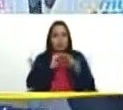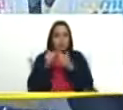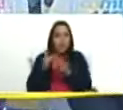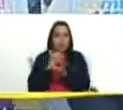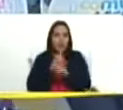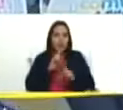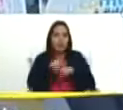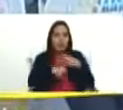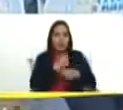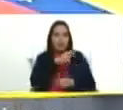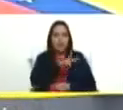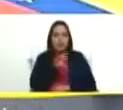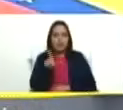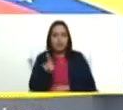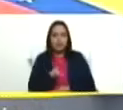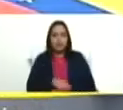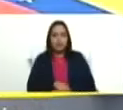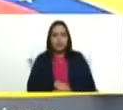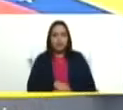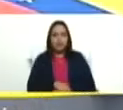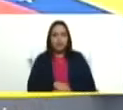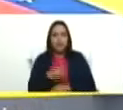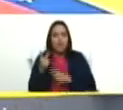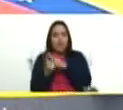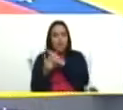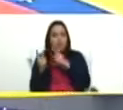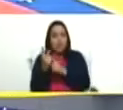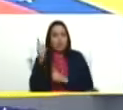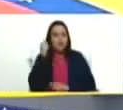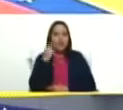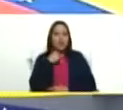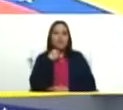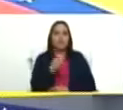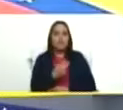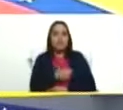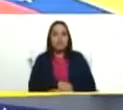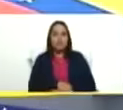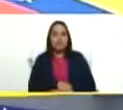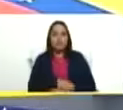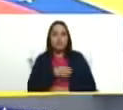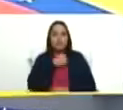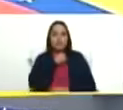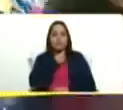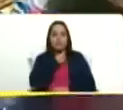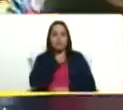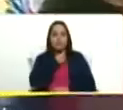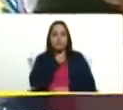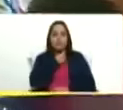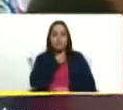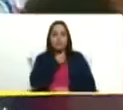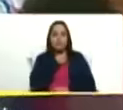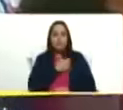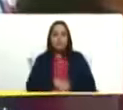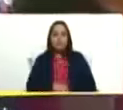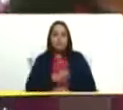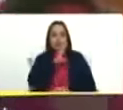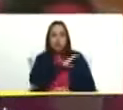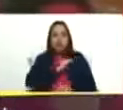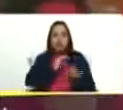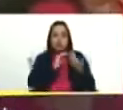y sus voceras María Márquez y Milagros Alfonso, presente. El Consejo Comunal Ayacucho